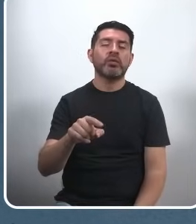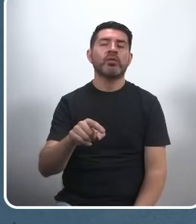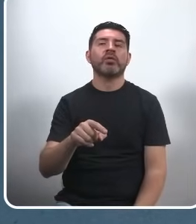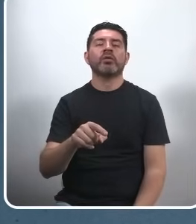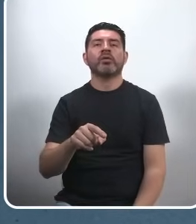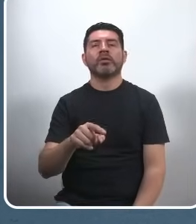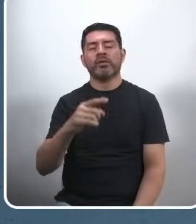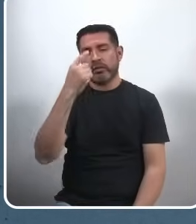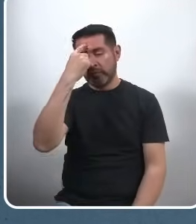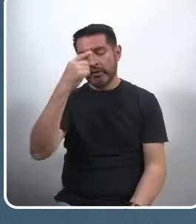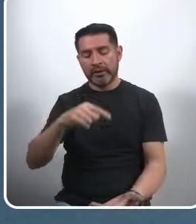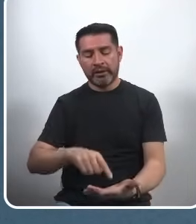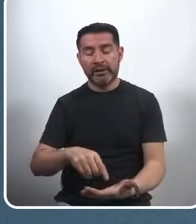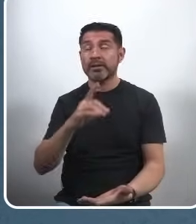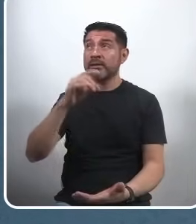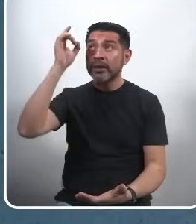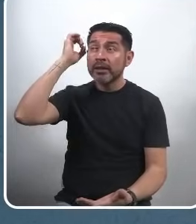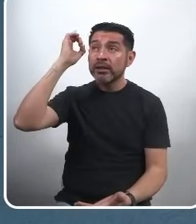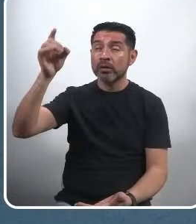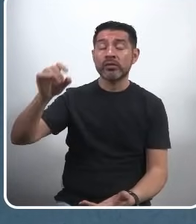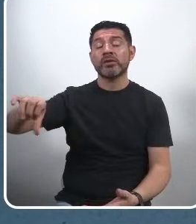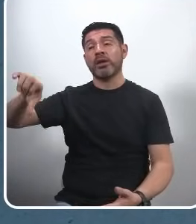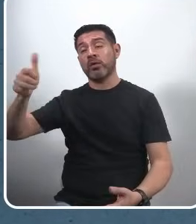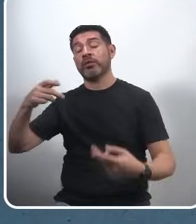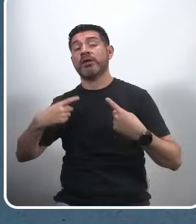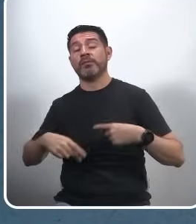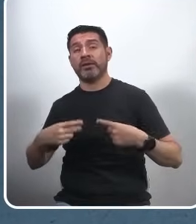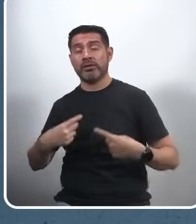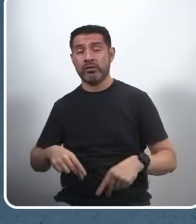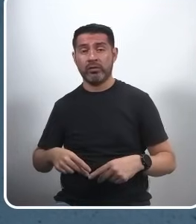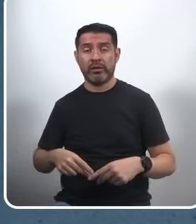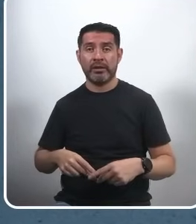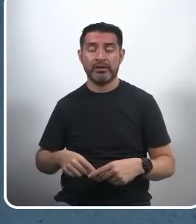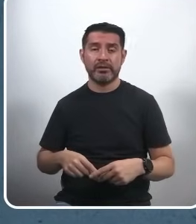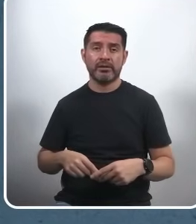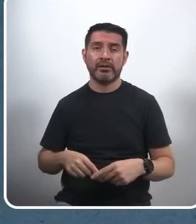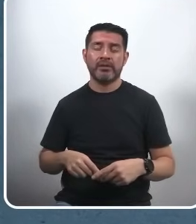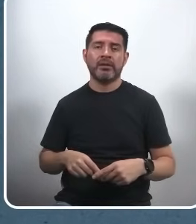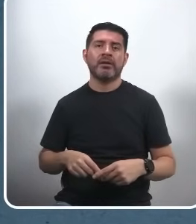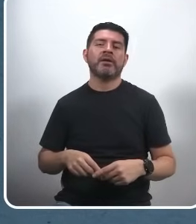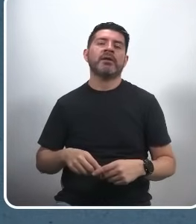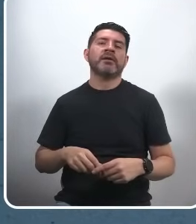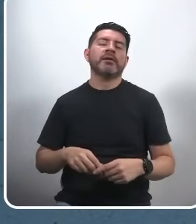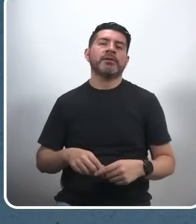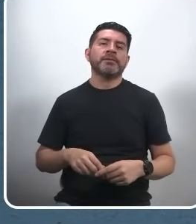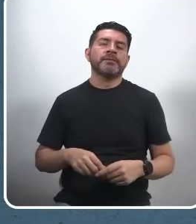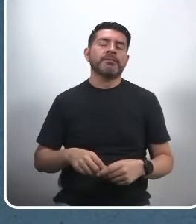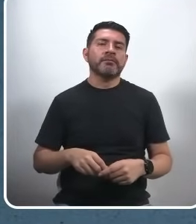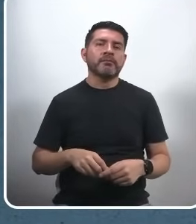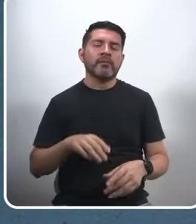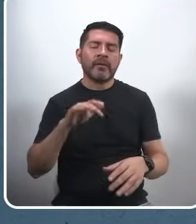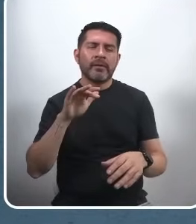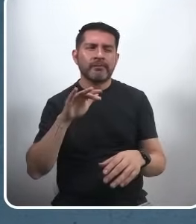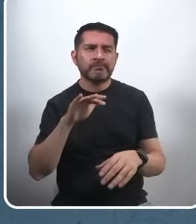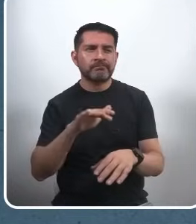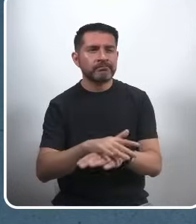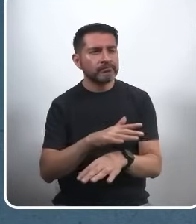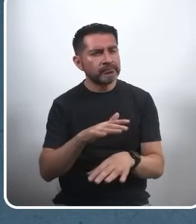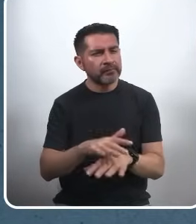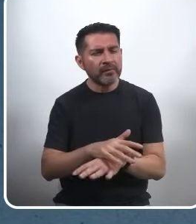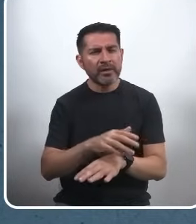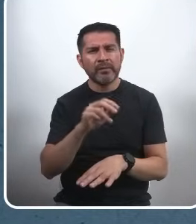otros y de ti mismo afecta tus emociones más profundas. Y escucha, son